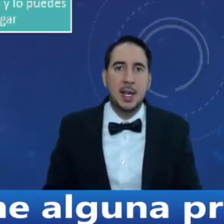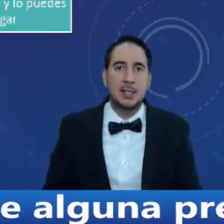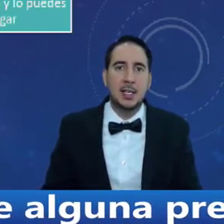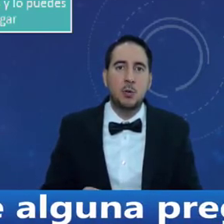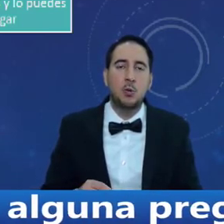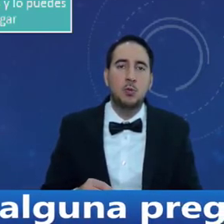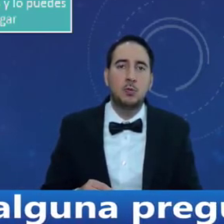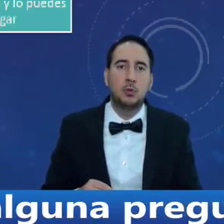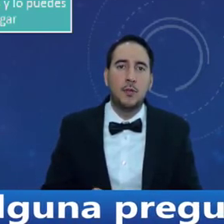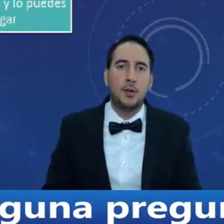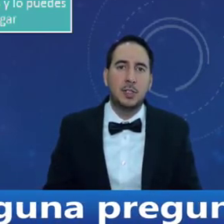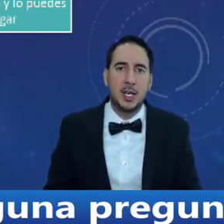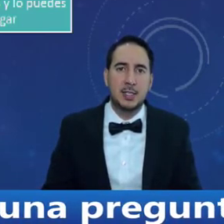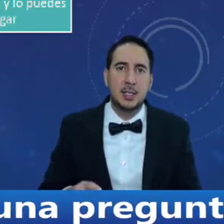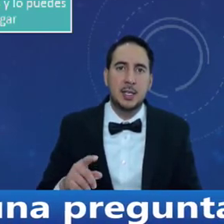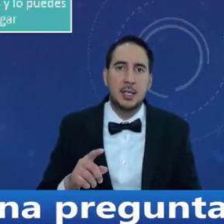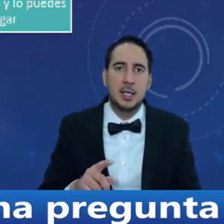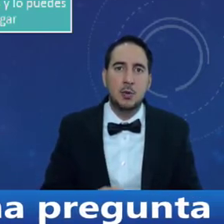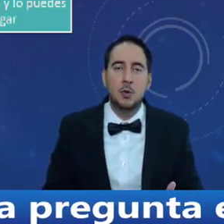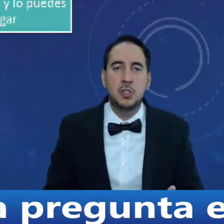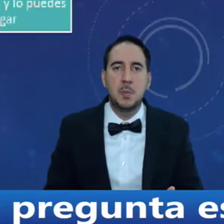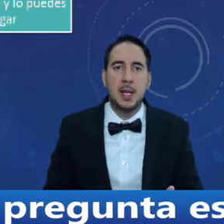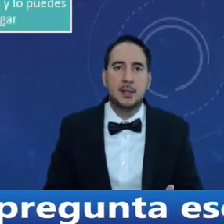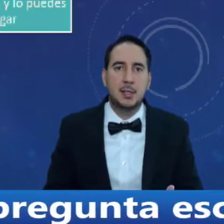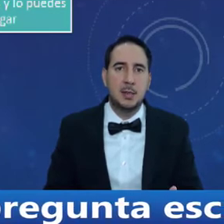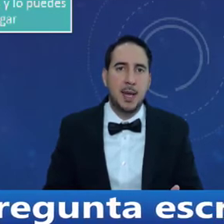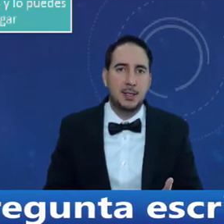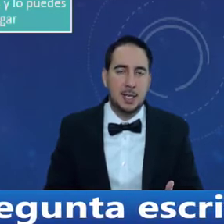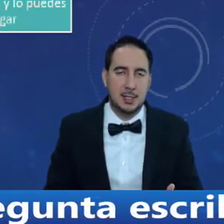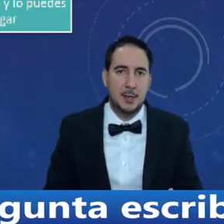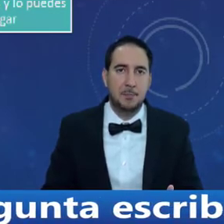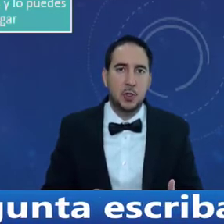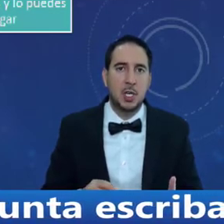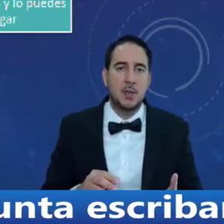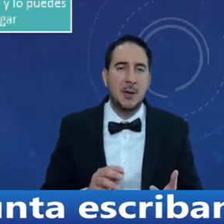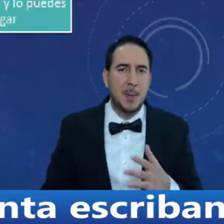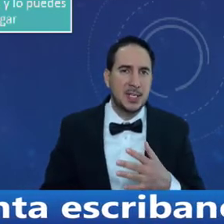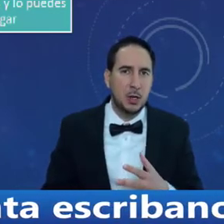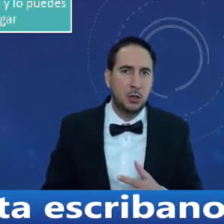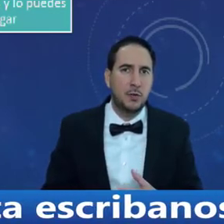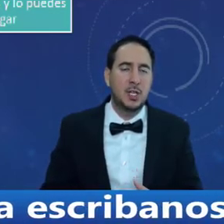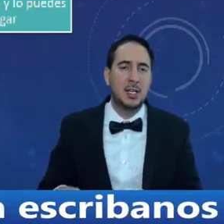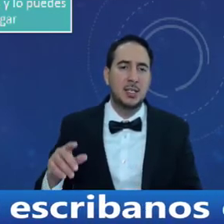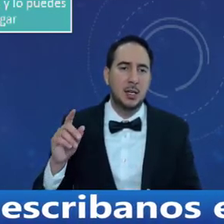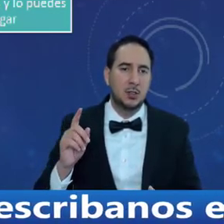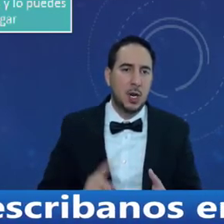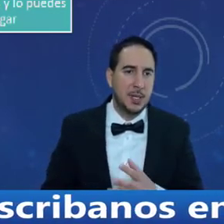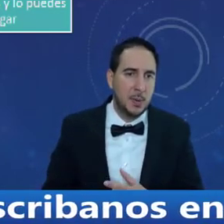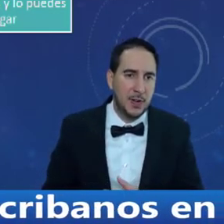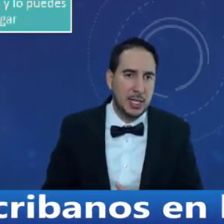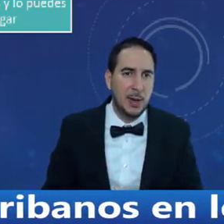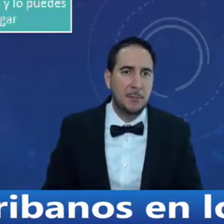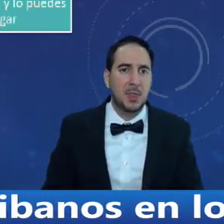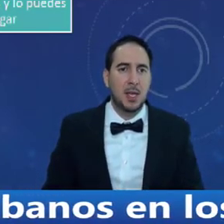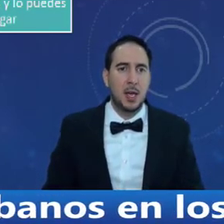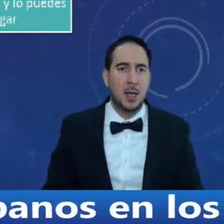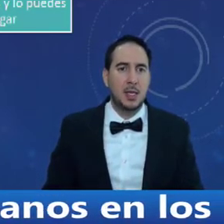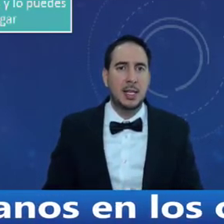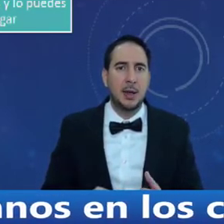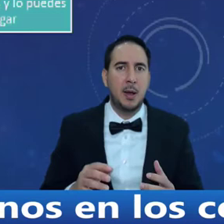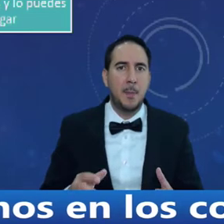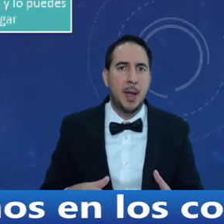era hacer un TOEFL test y un GMAT test. Entonces, ya había pasado el TOEFL test, solamente me faltaba,